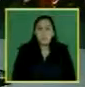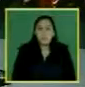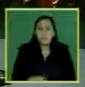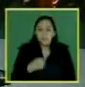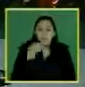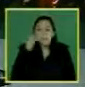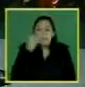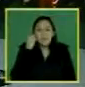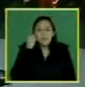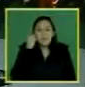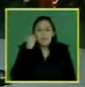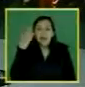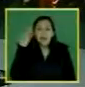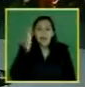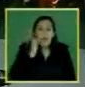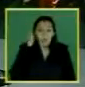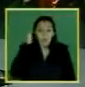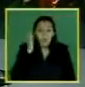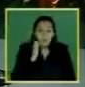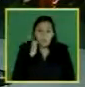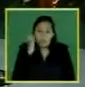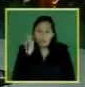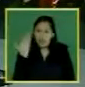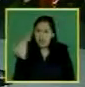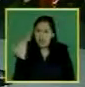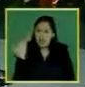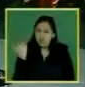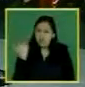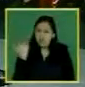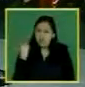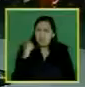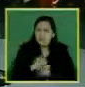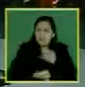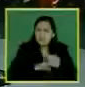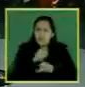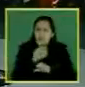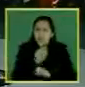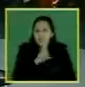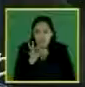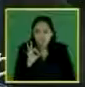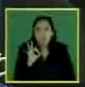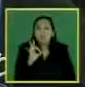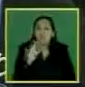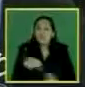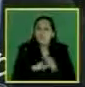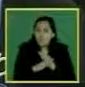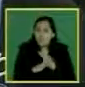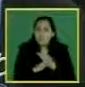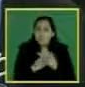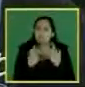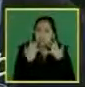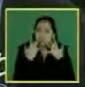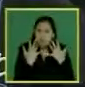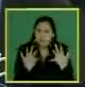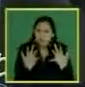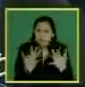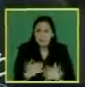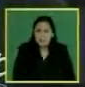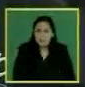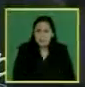pensamiento fascista en Europa, en la Europa de la primera mitad del siglo XX. Todavía